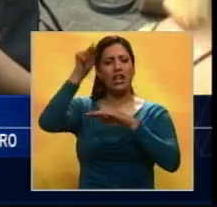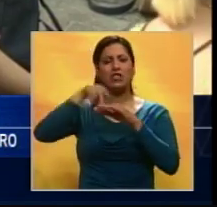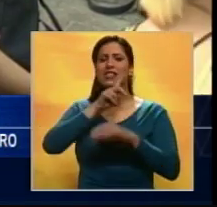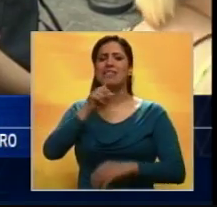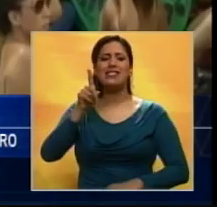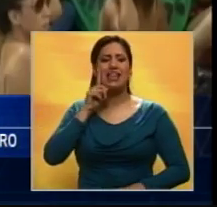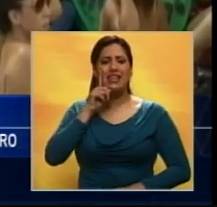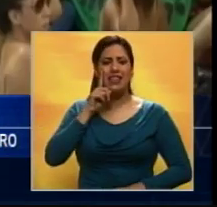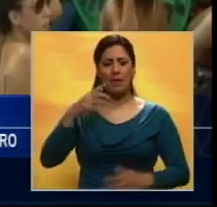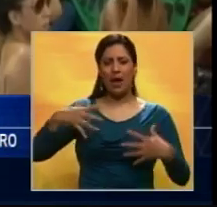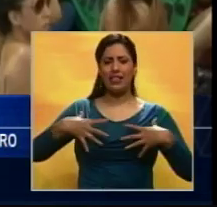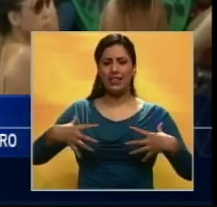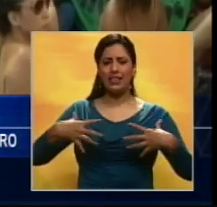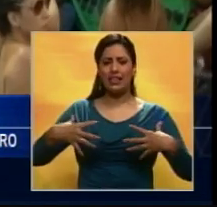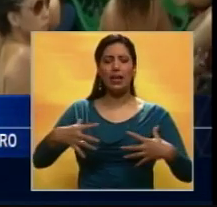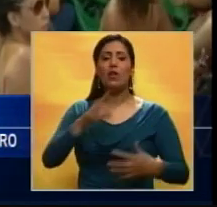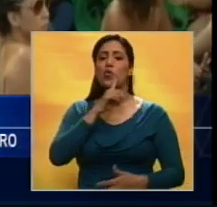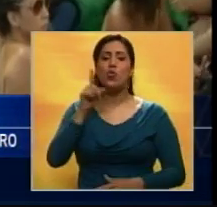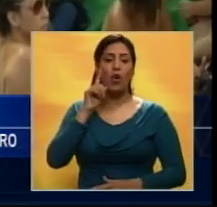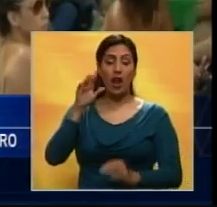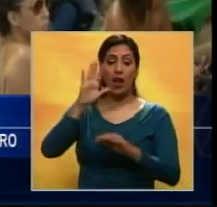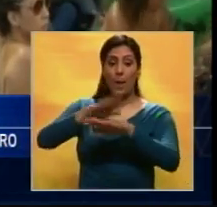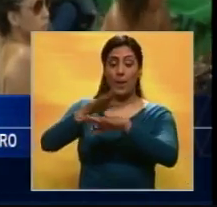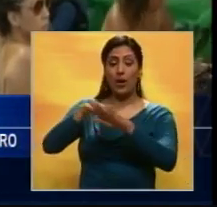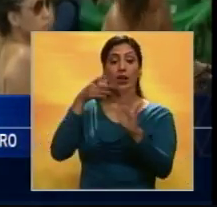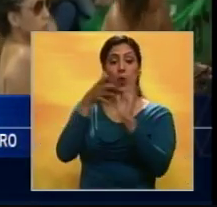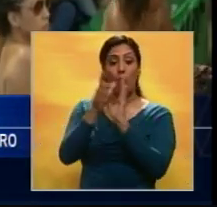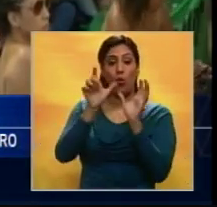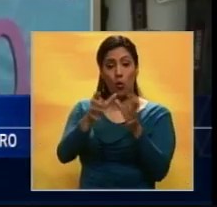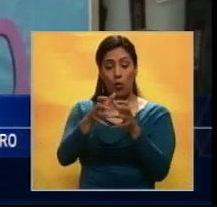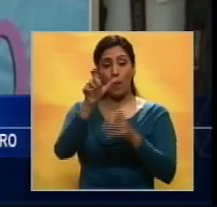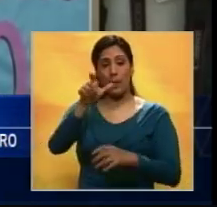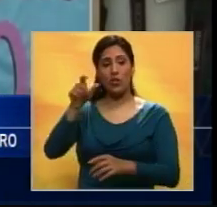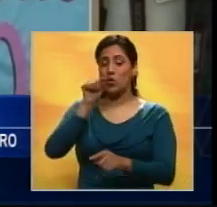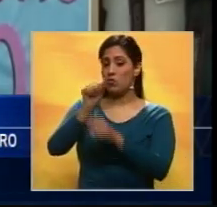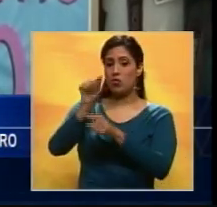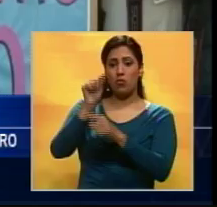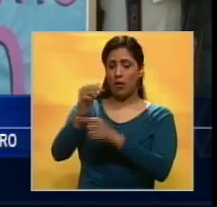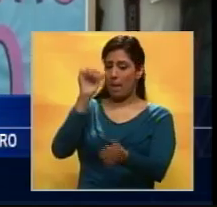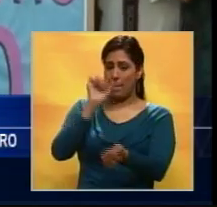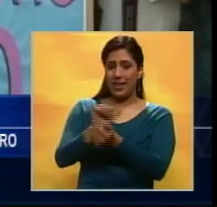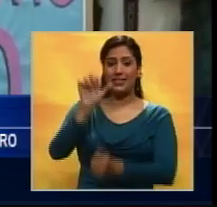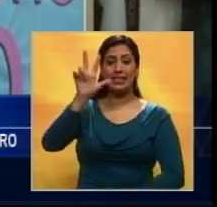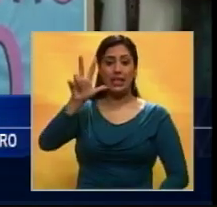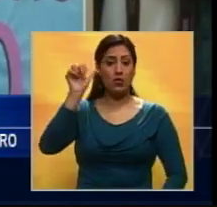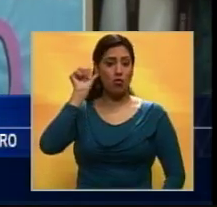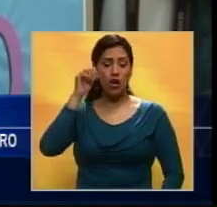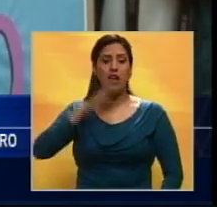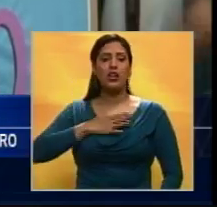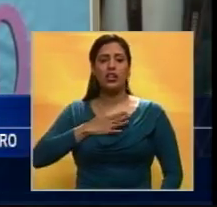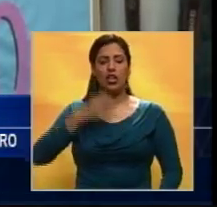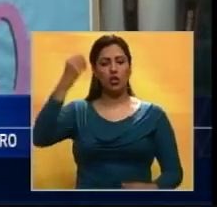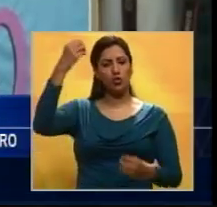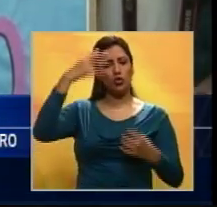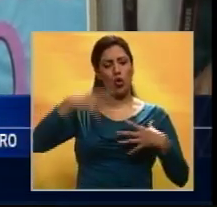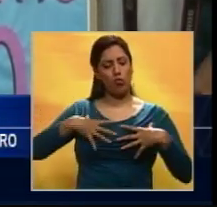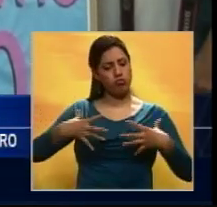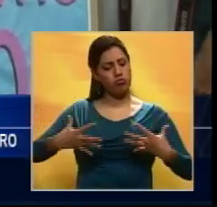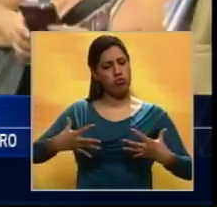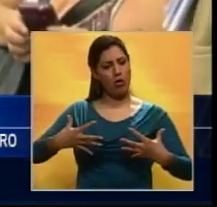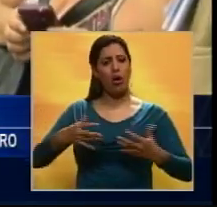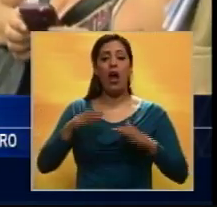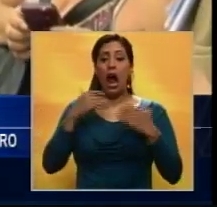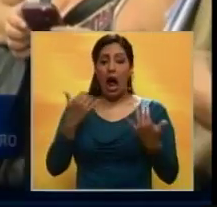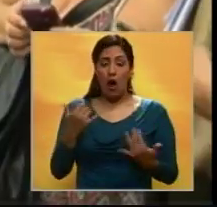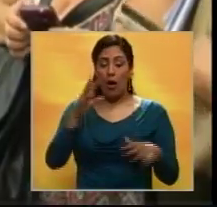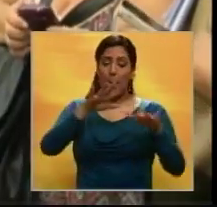como El Tetazo, fue convocada luego de que varios policías amenazaran con detener a 3 mujeres que tomaban sol con el torso desnudo